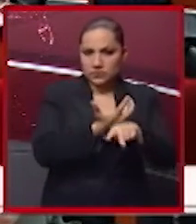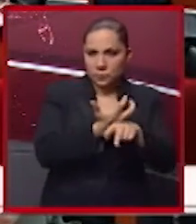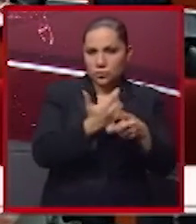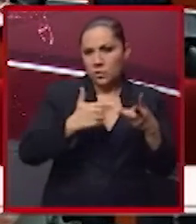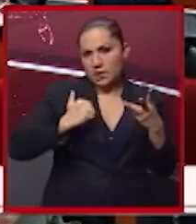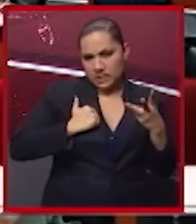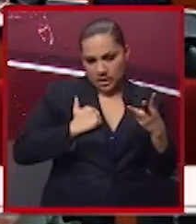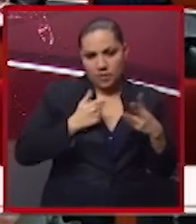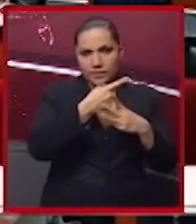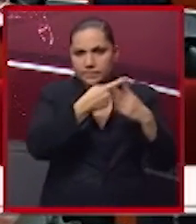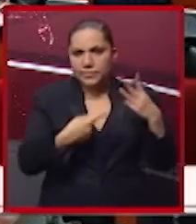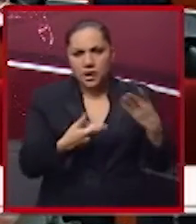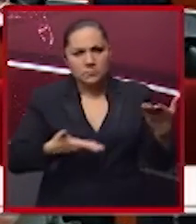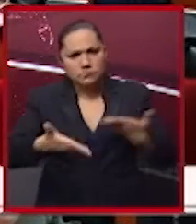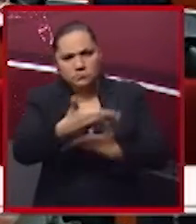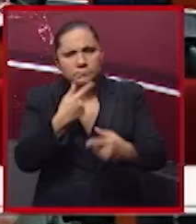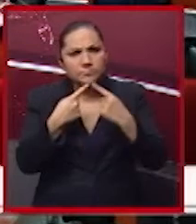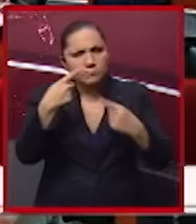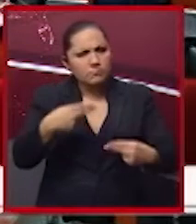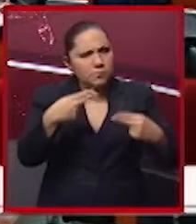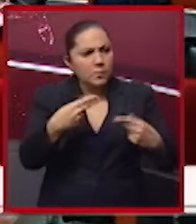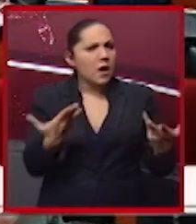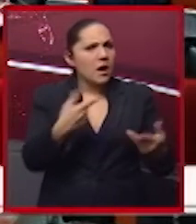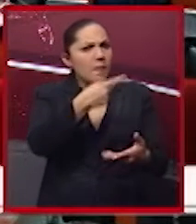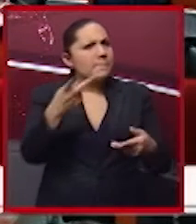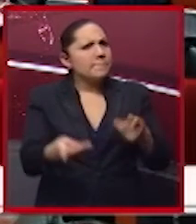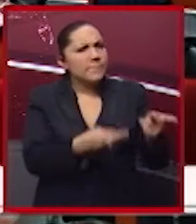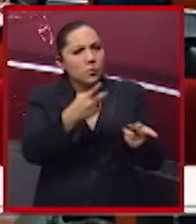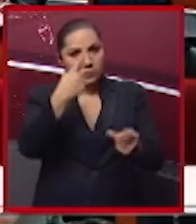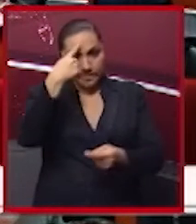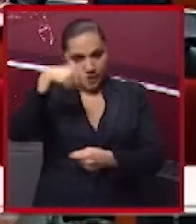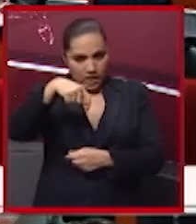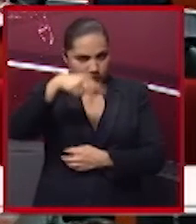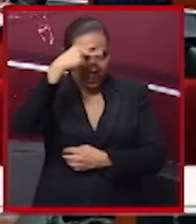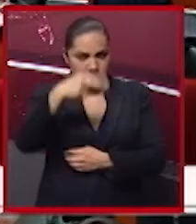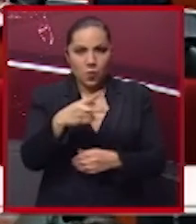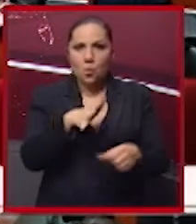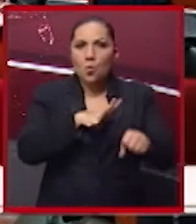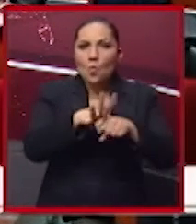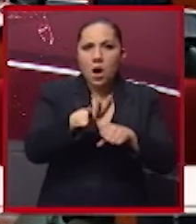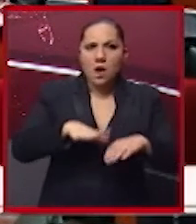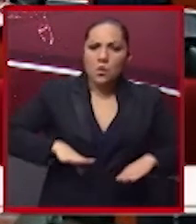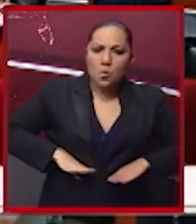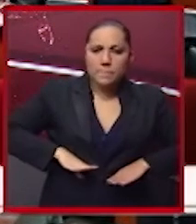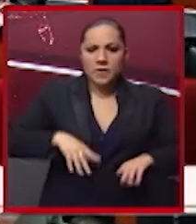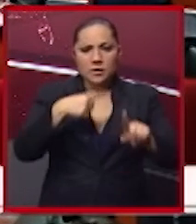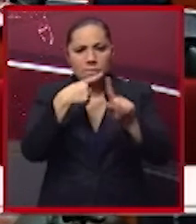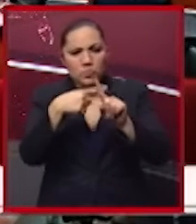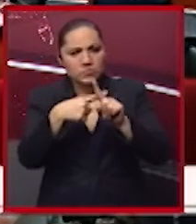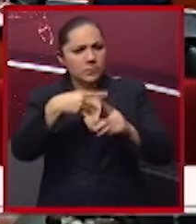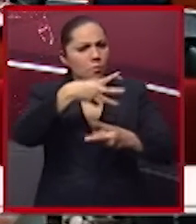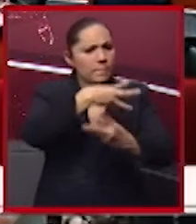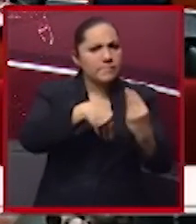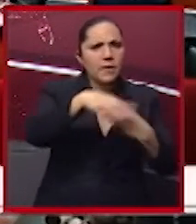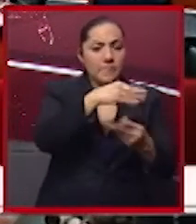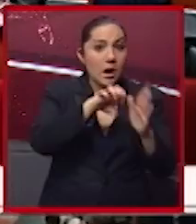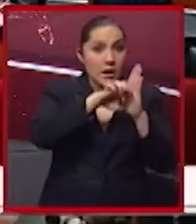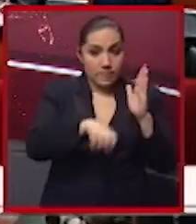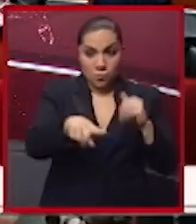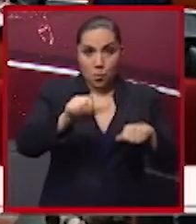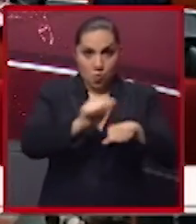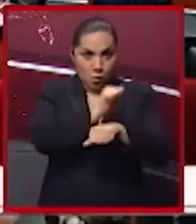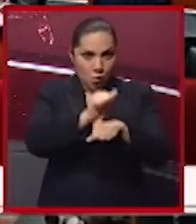este instrumento comercial traerá para México y sobre todo en las tarifas de importación de automóviles y los aranceles de acero y aluminio.